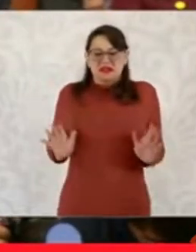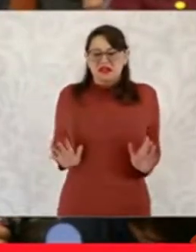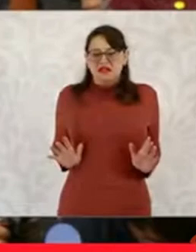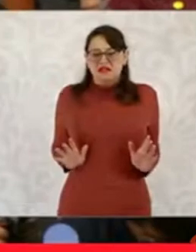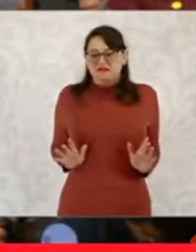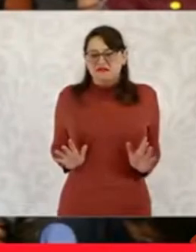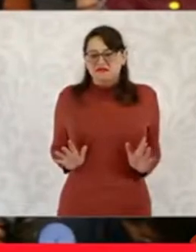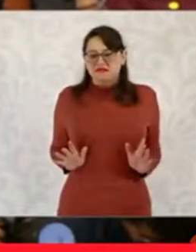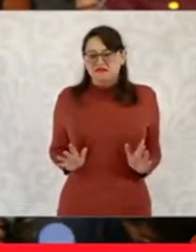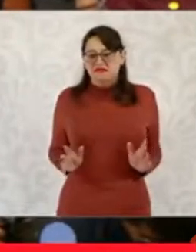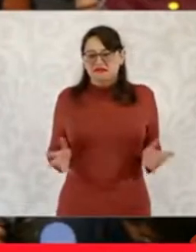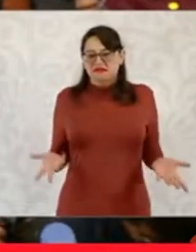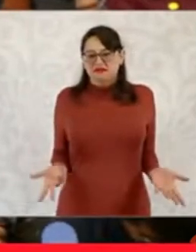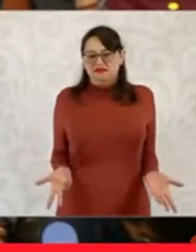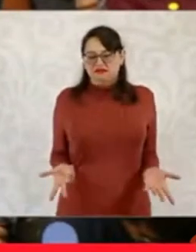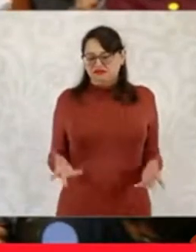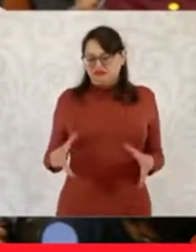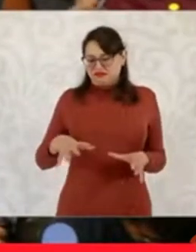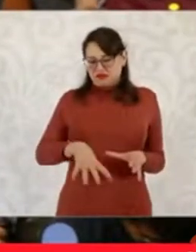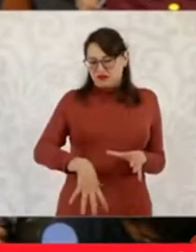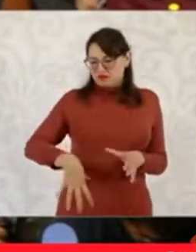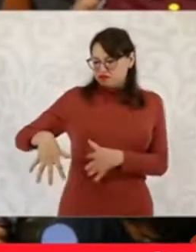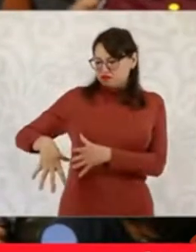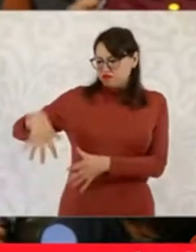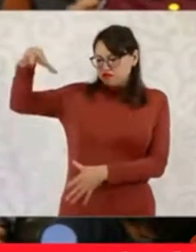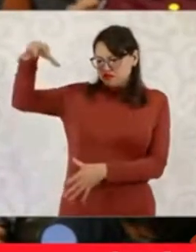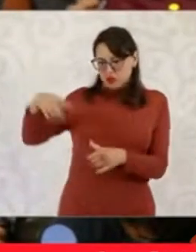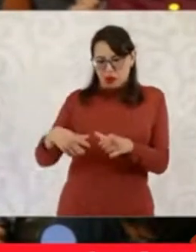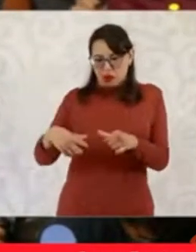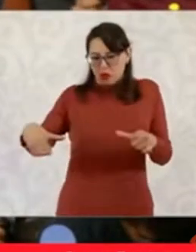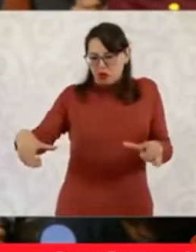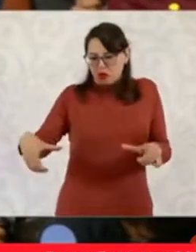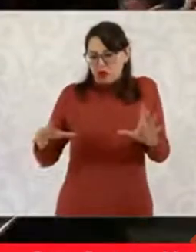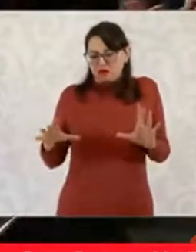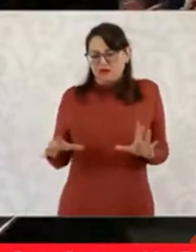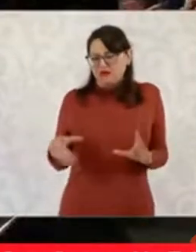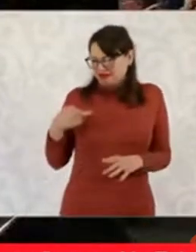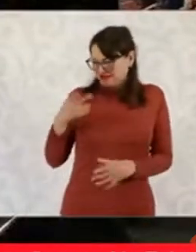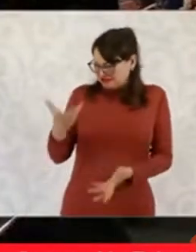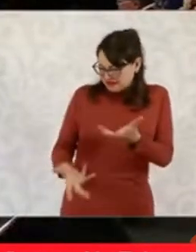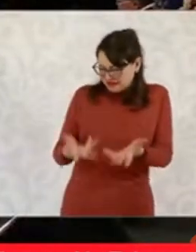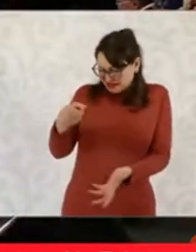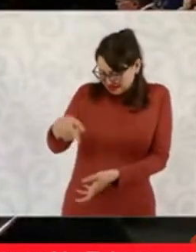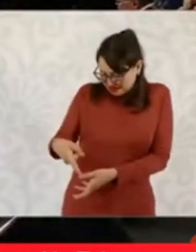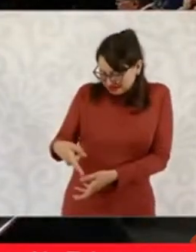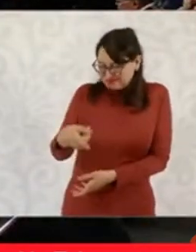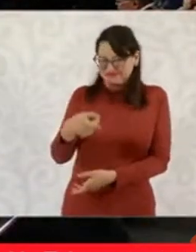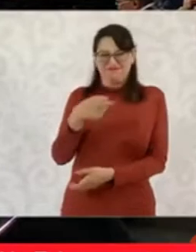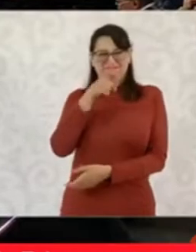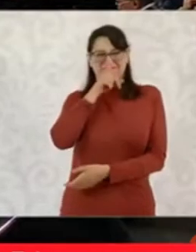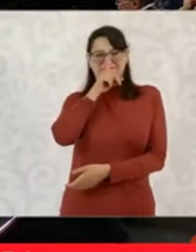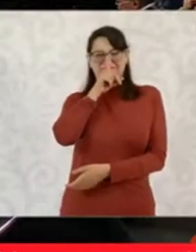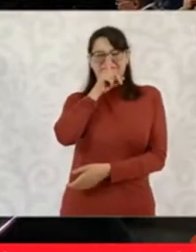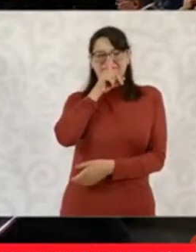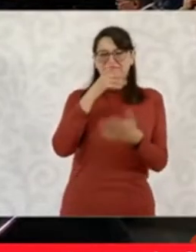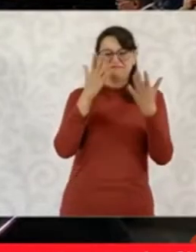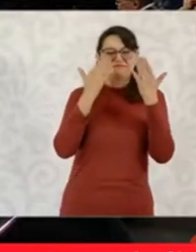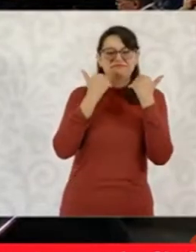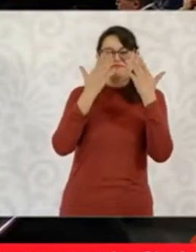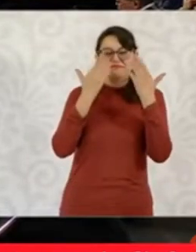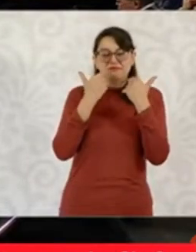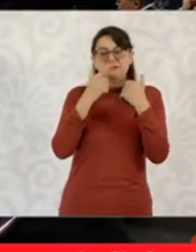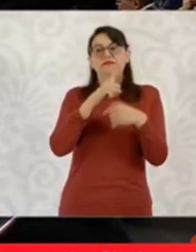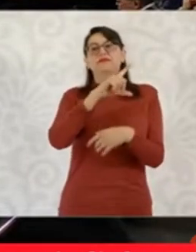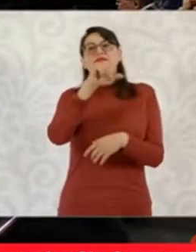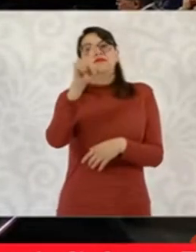más grande, el montículo al lado y ya. Avanzando, pues igual del lado derecho, nuevamente uno se encuentra en